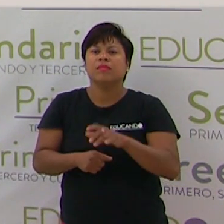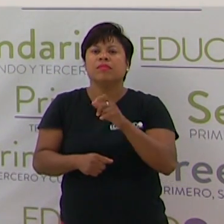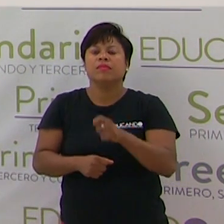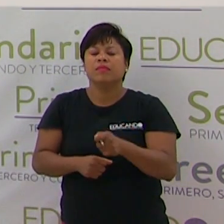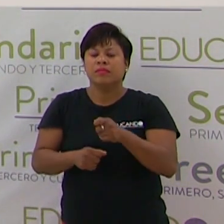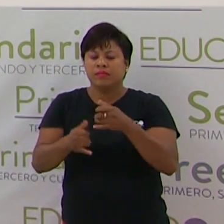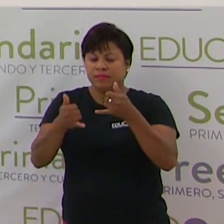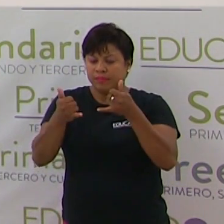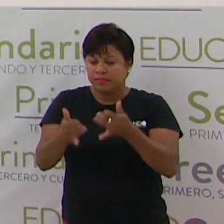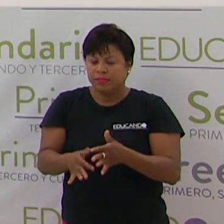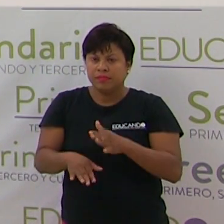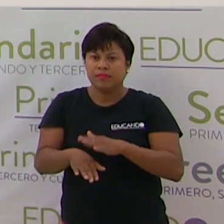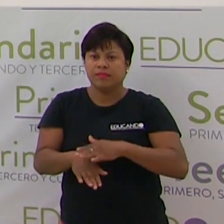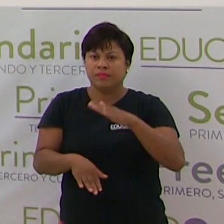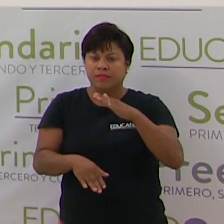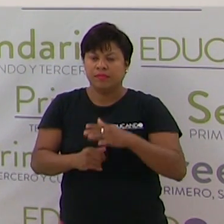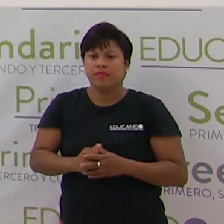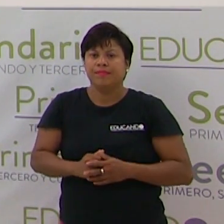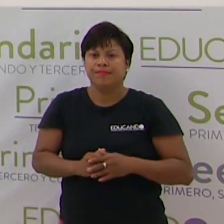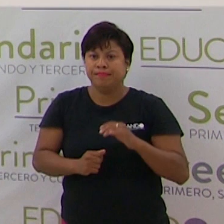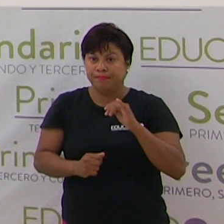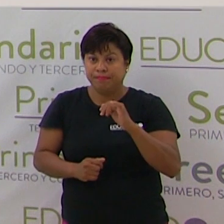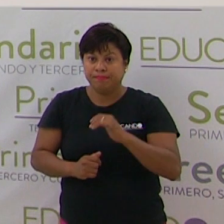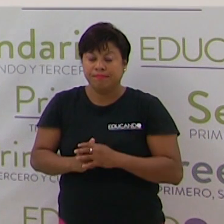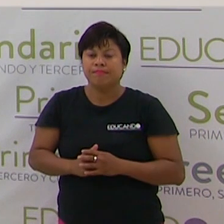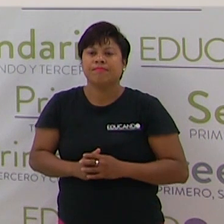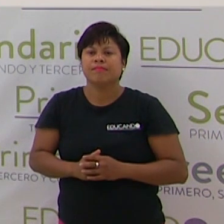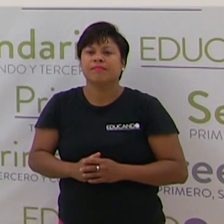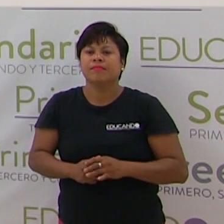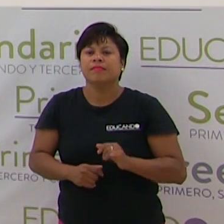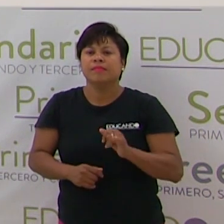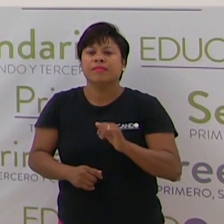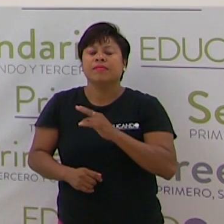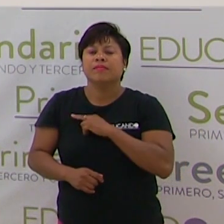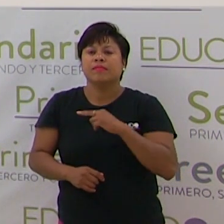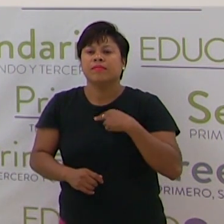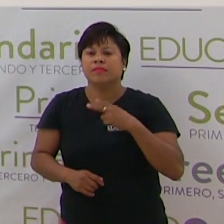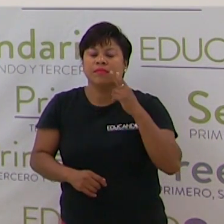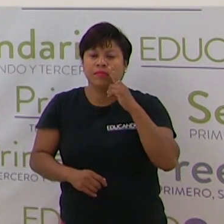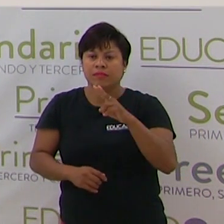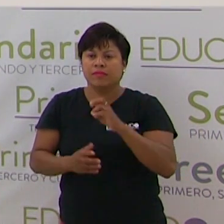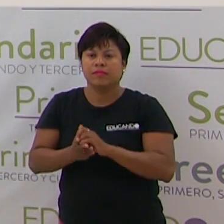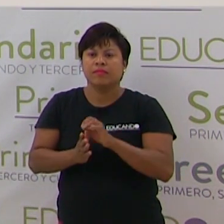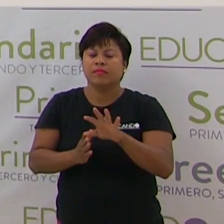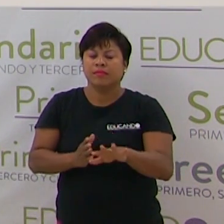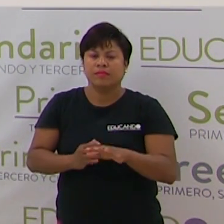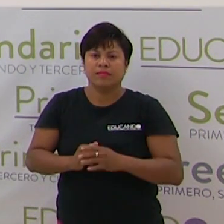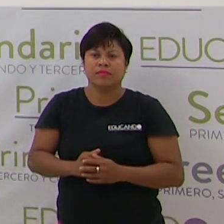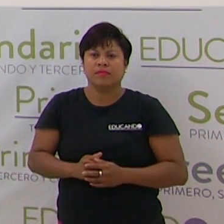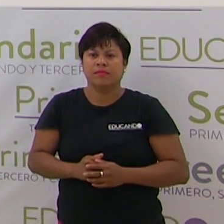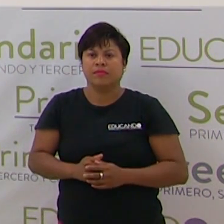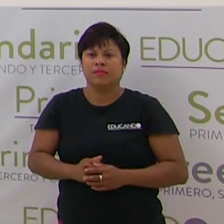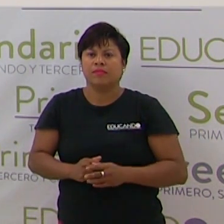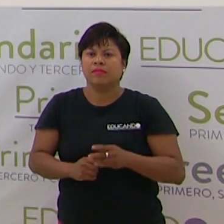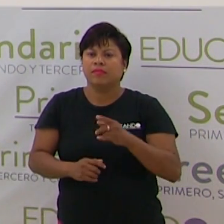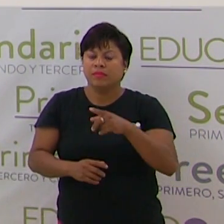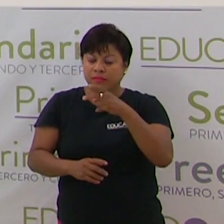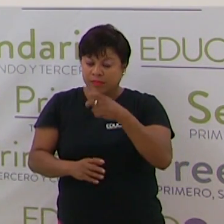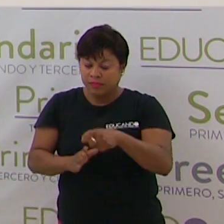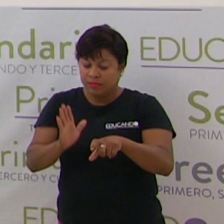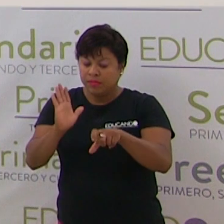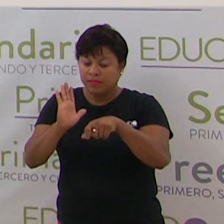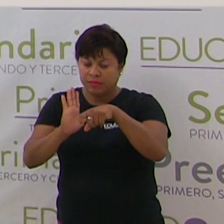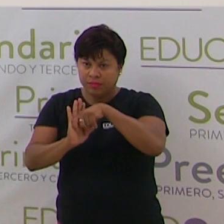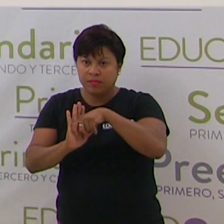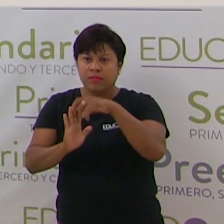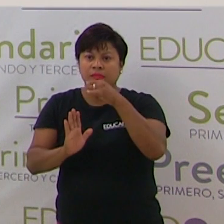pesará más? ¿Sí? Si nosotros comparamos, por ejemplo, la herradura y una